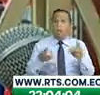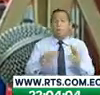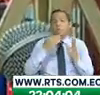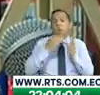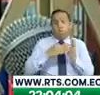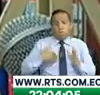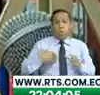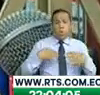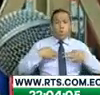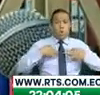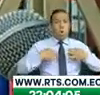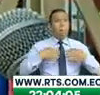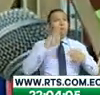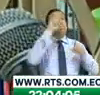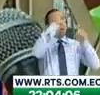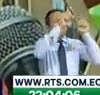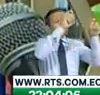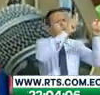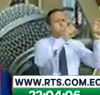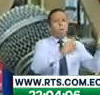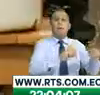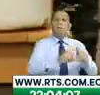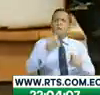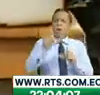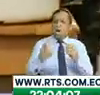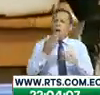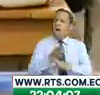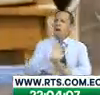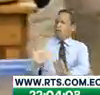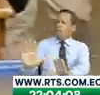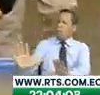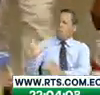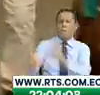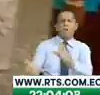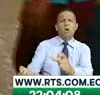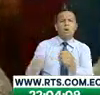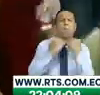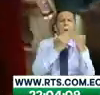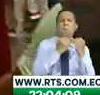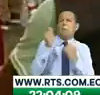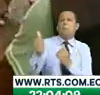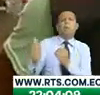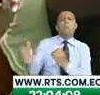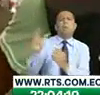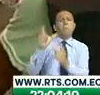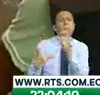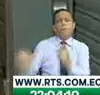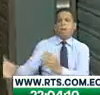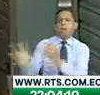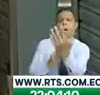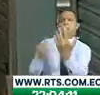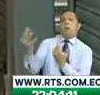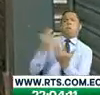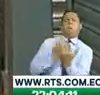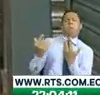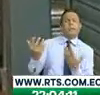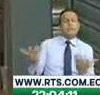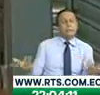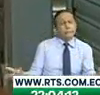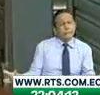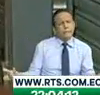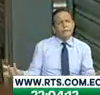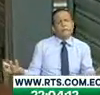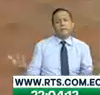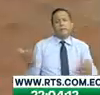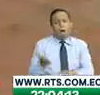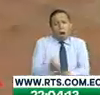y vienen y se acumulan y no es así. Mientras intentan levantar algo de sus ventas, tras 60 días de paralización,